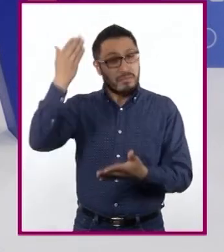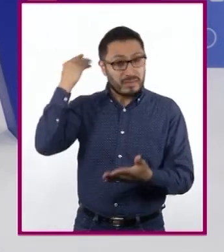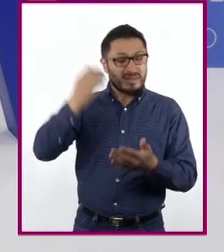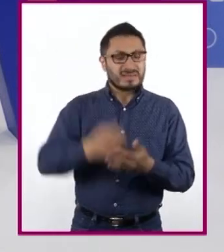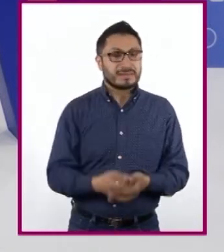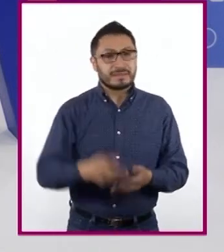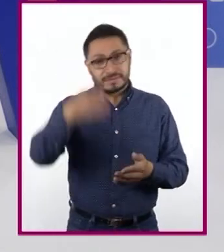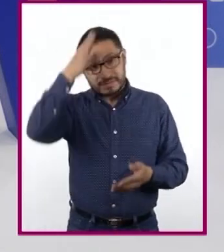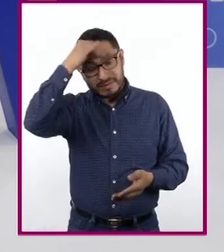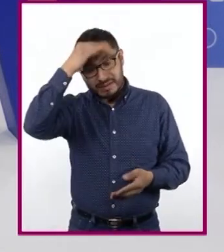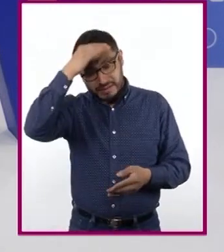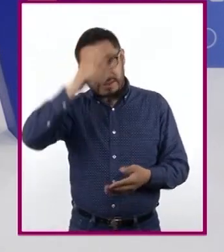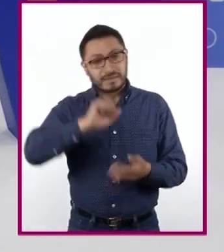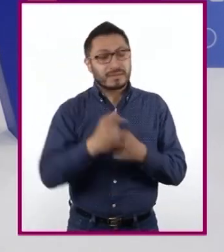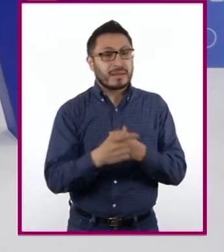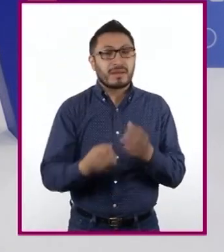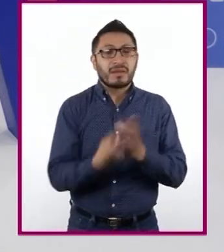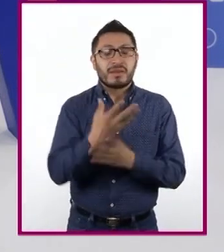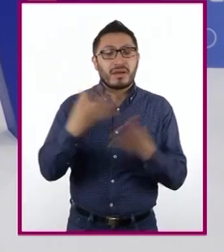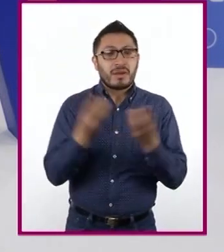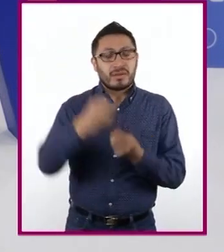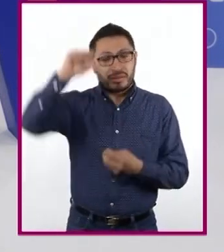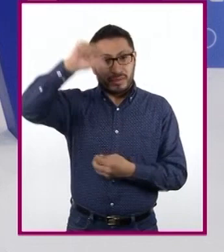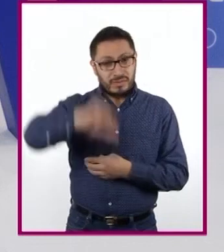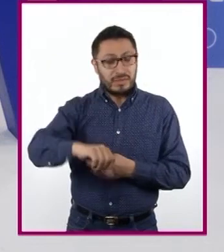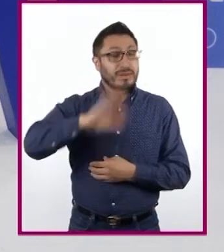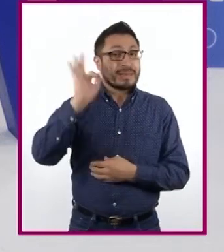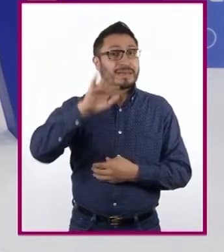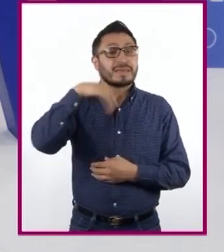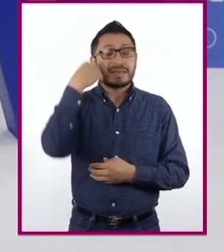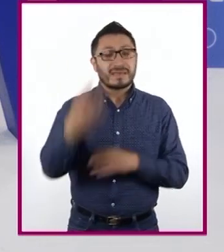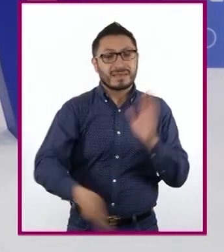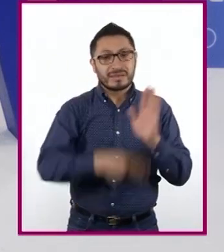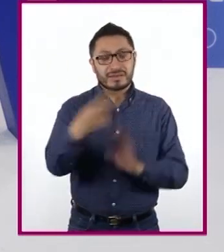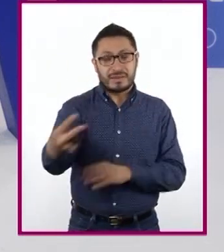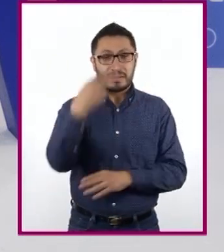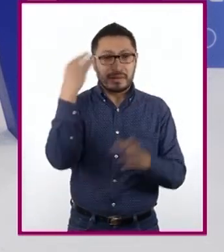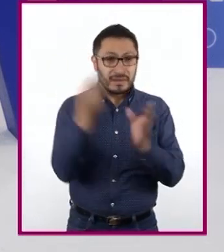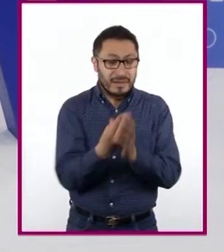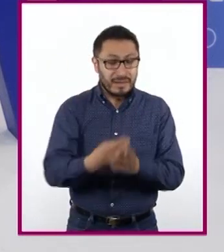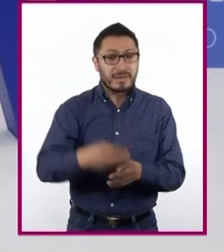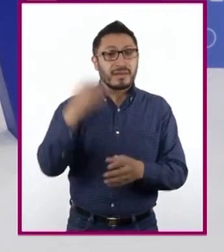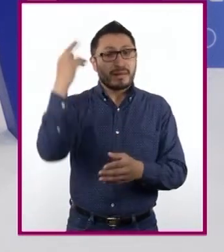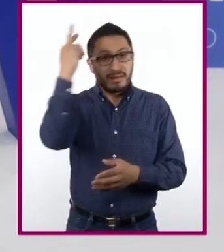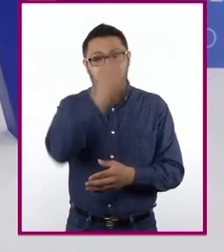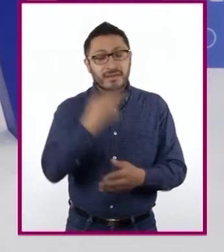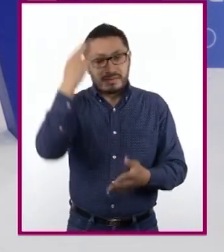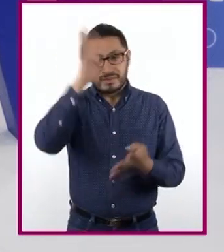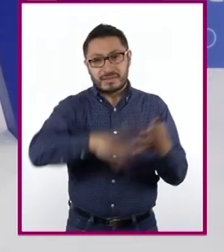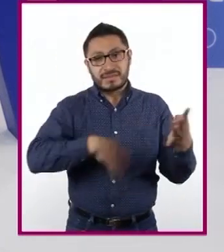Hemos aprendido algo nuevo juntos. Y si quieren volver a ver la sesión, consulten los horarios de